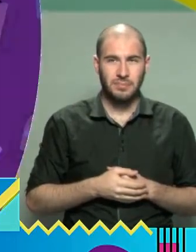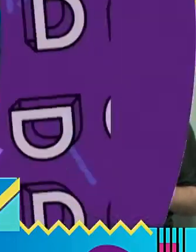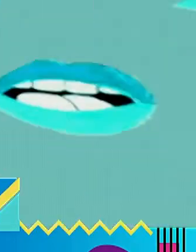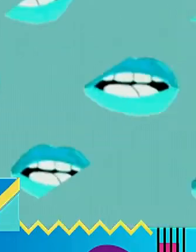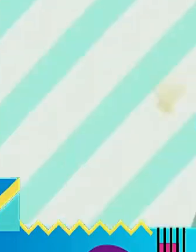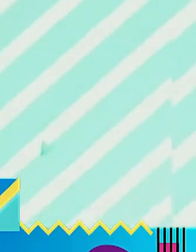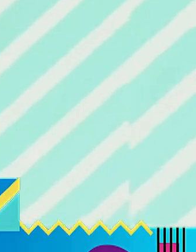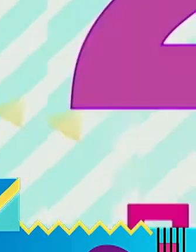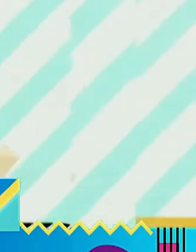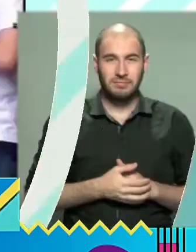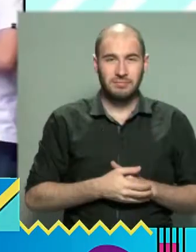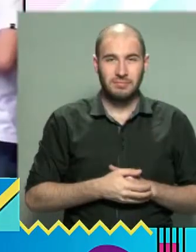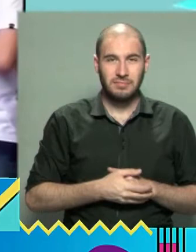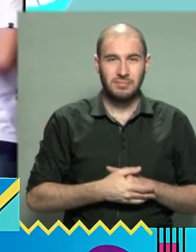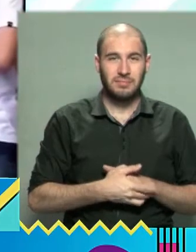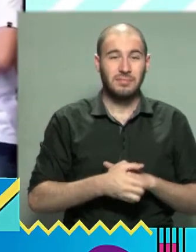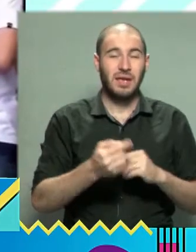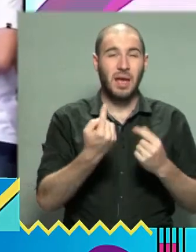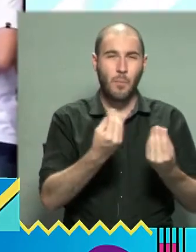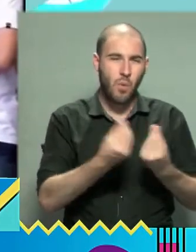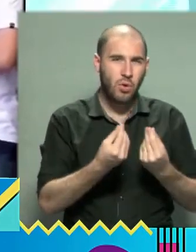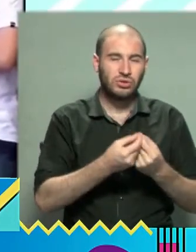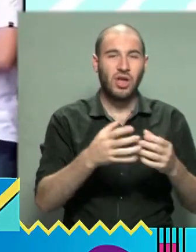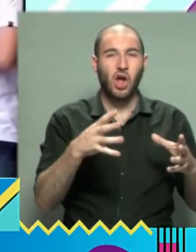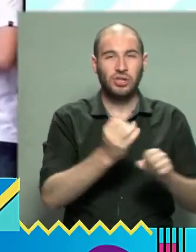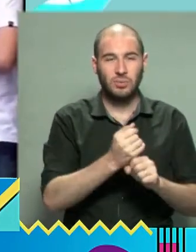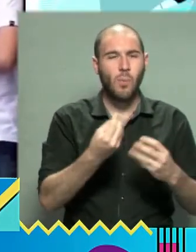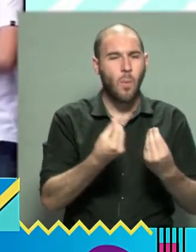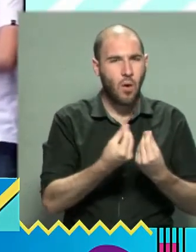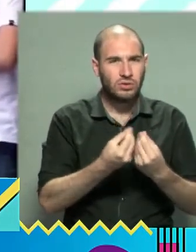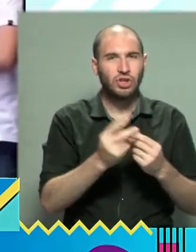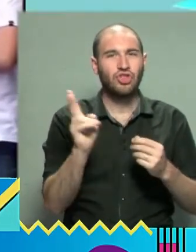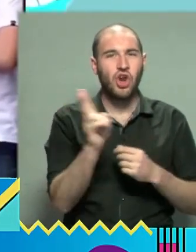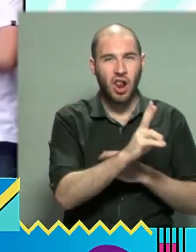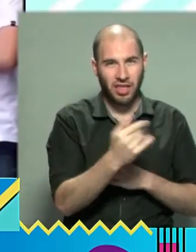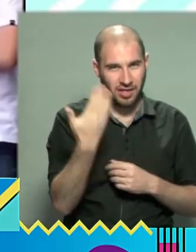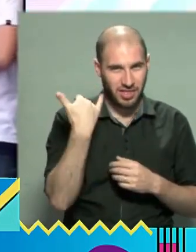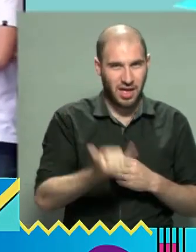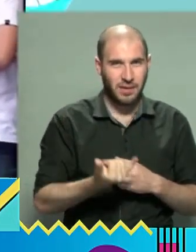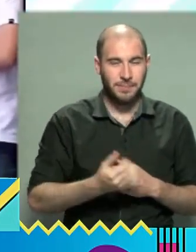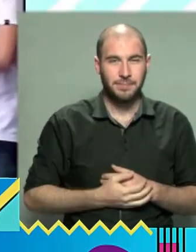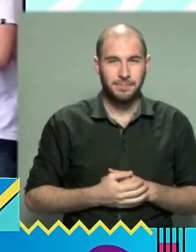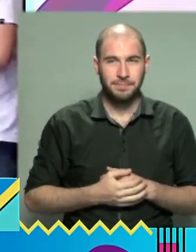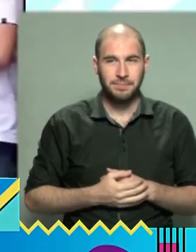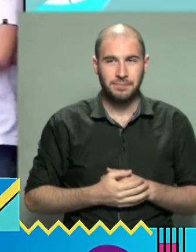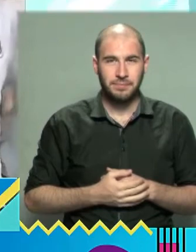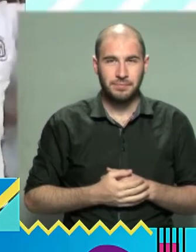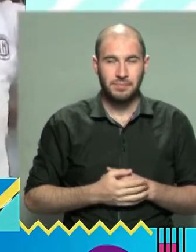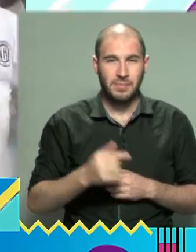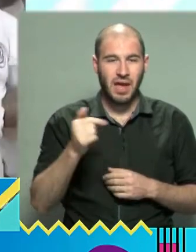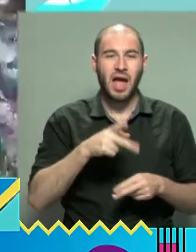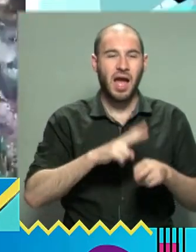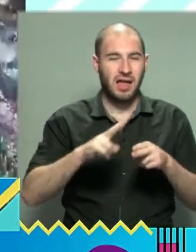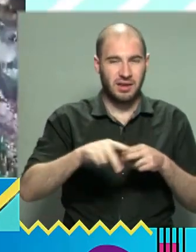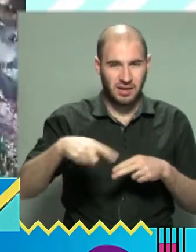por cada unidad que tenía, o gran parte de las unidades de los troles que había, estaban en